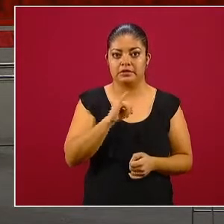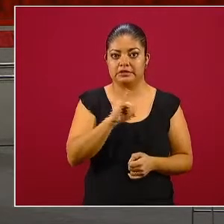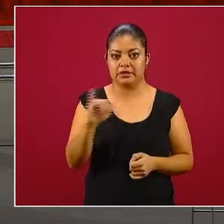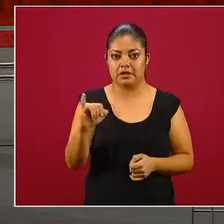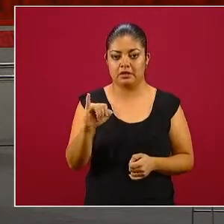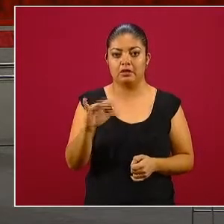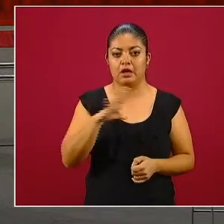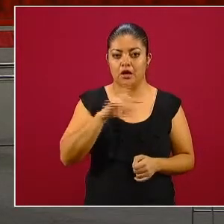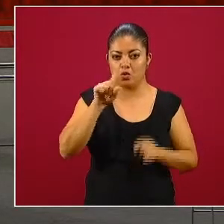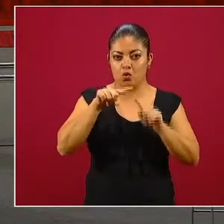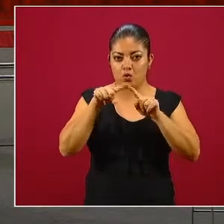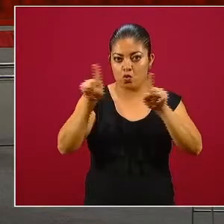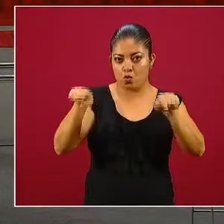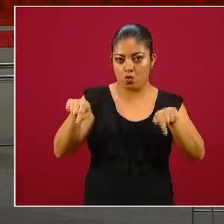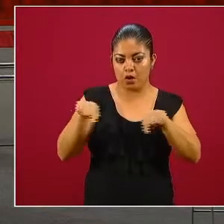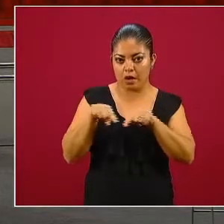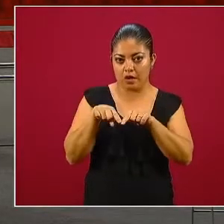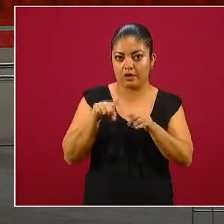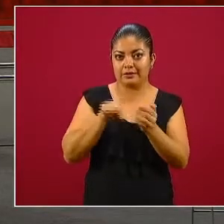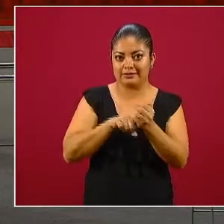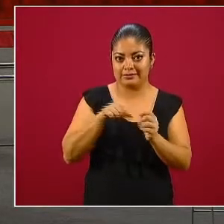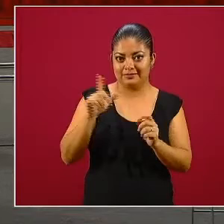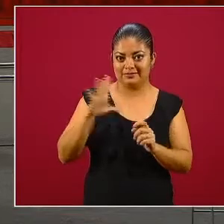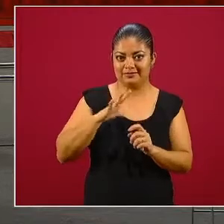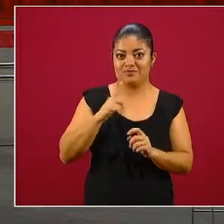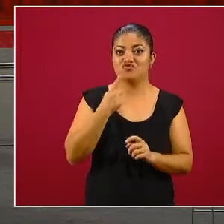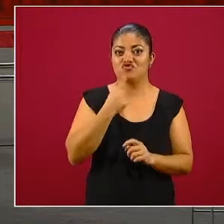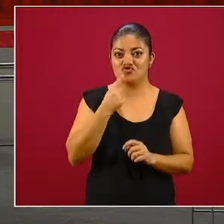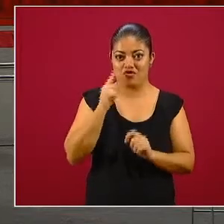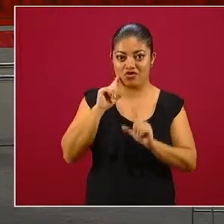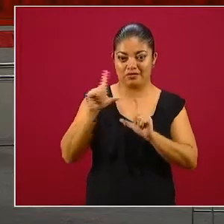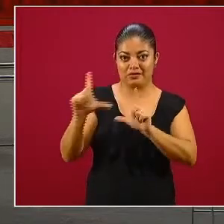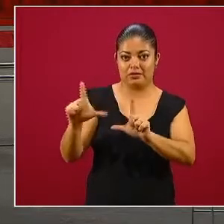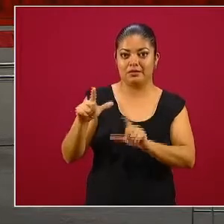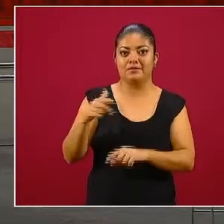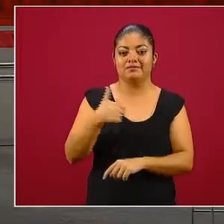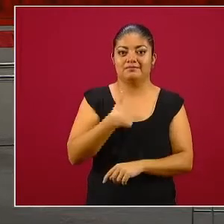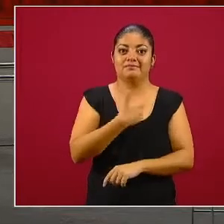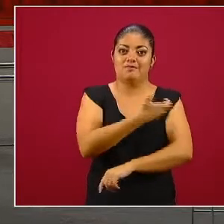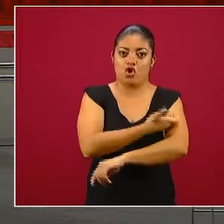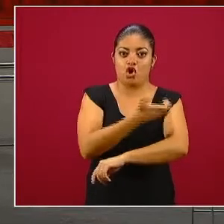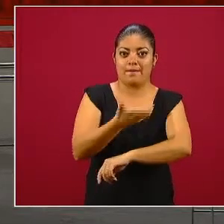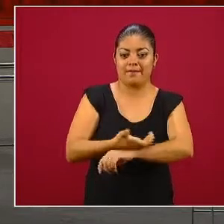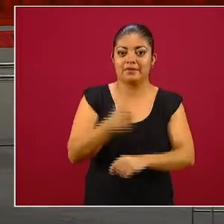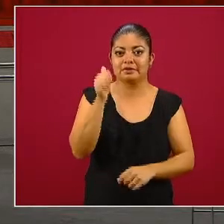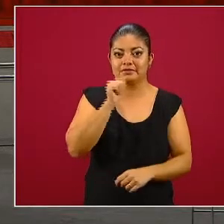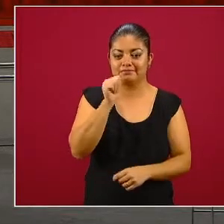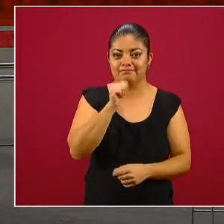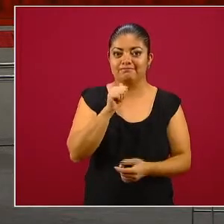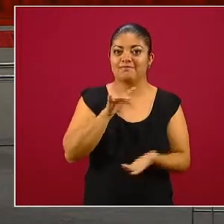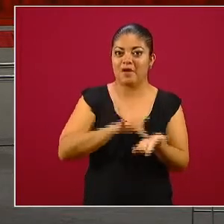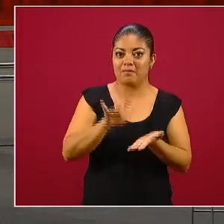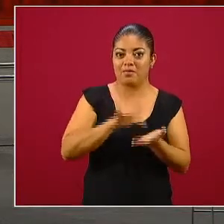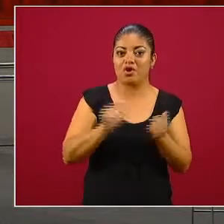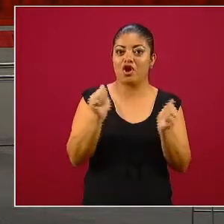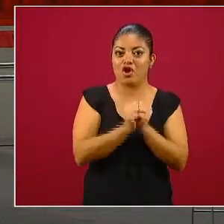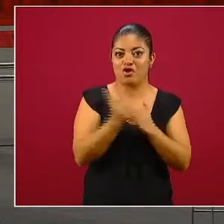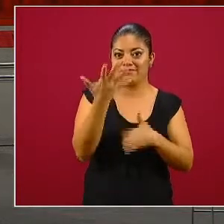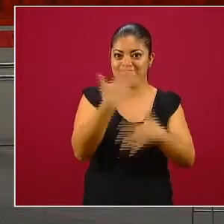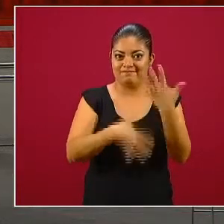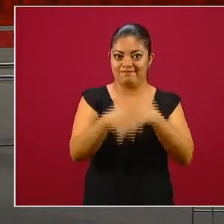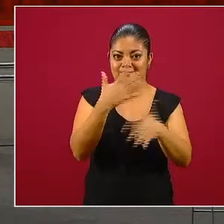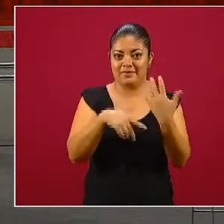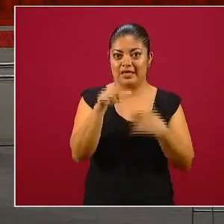verán un cuadrito de fondo rojo y nuestras compañeras que nos apoyan con el lenguaje de señas